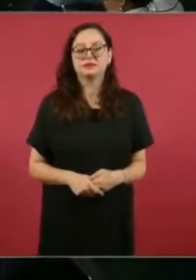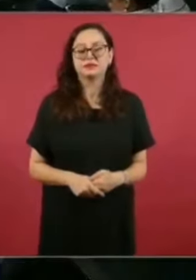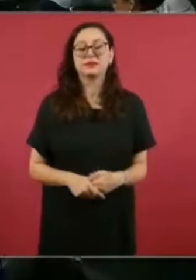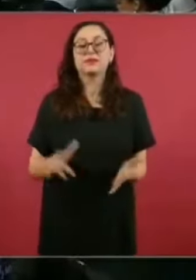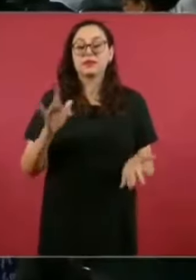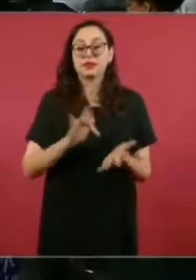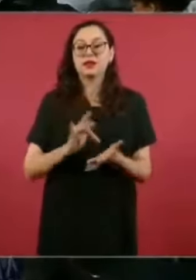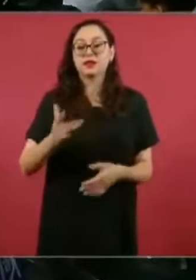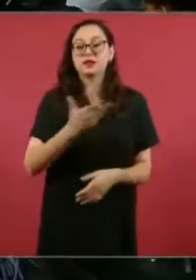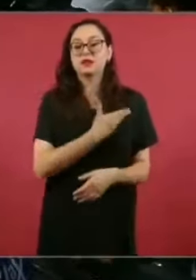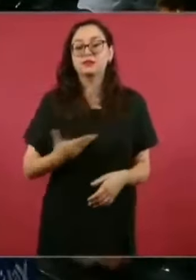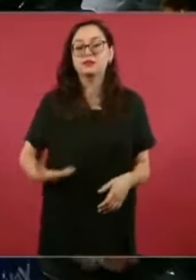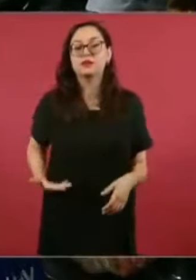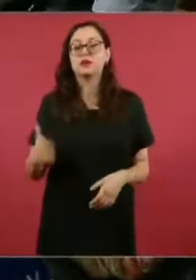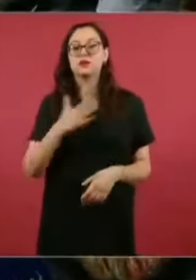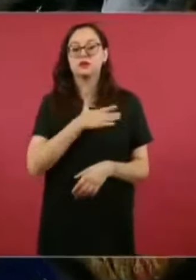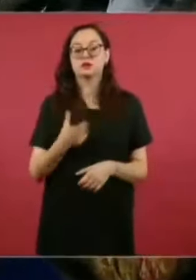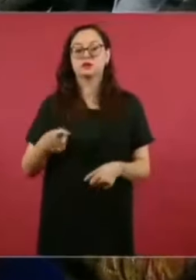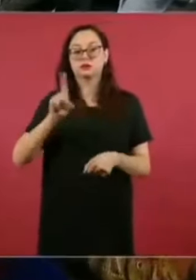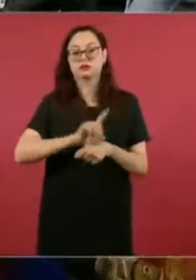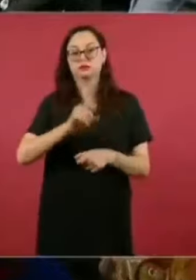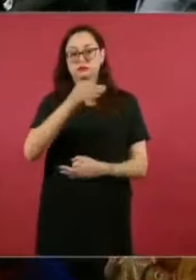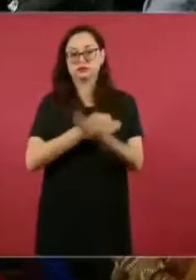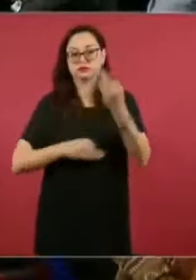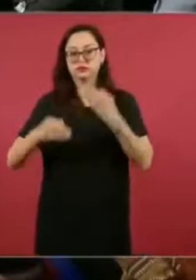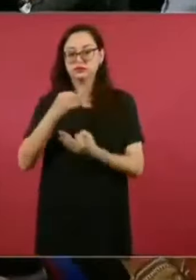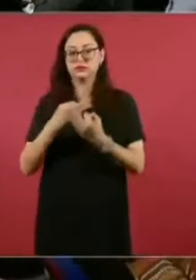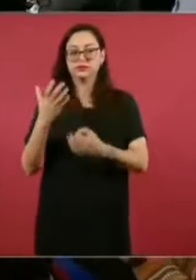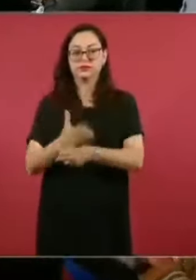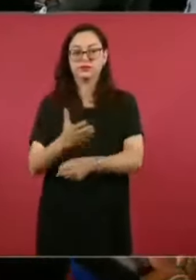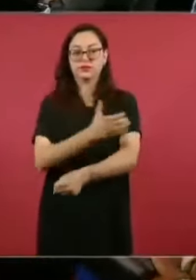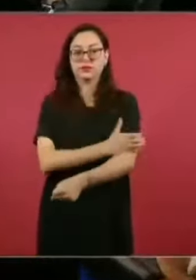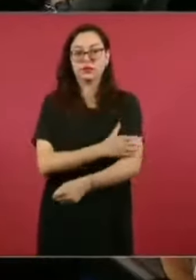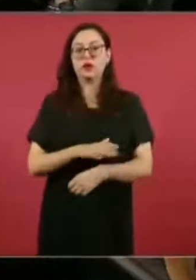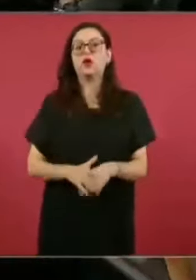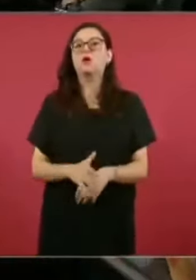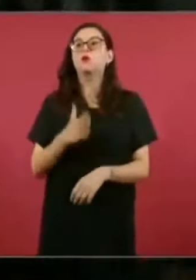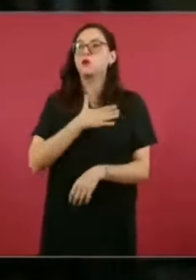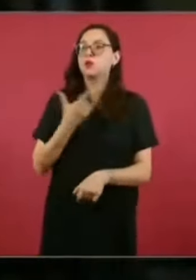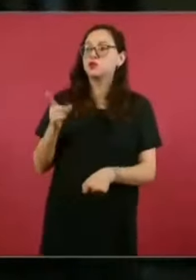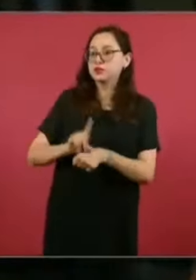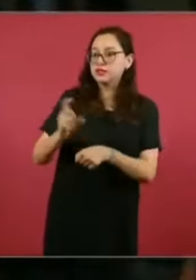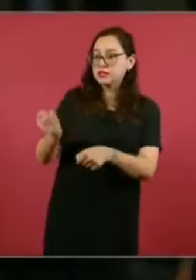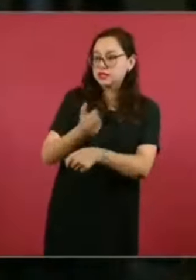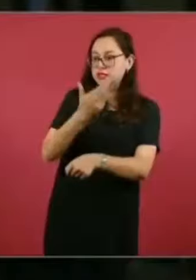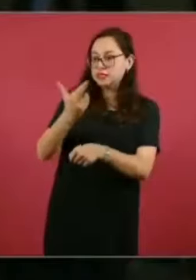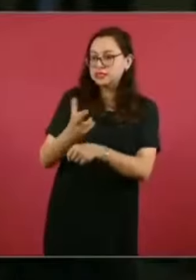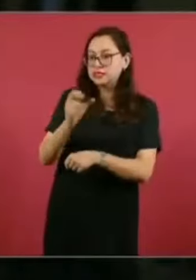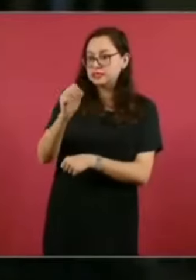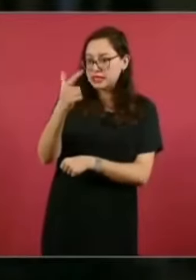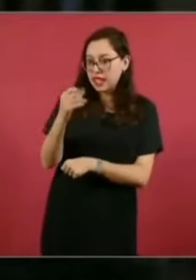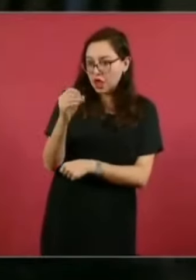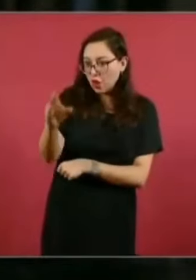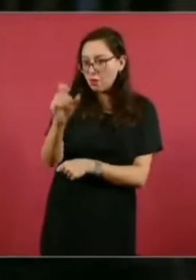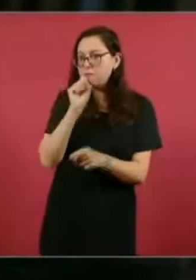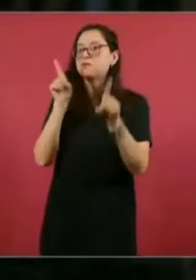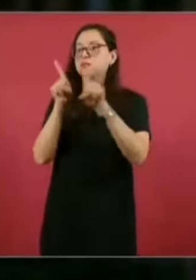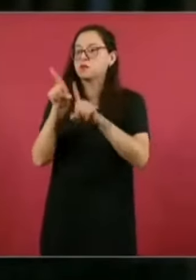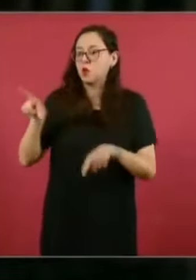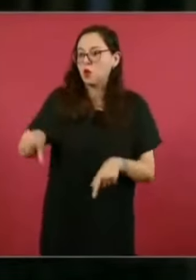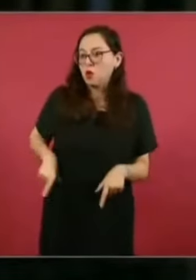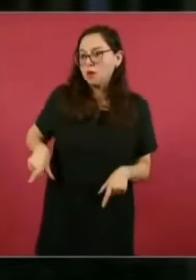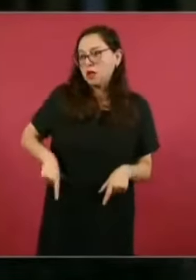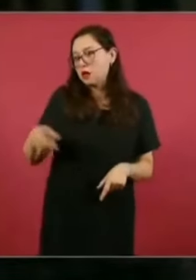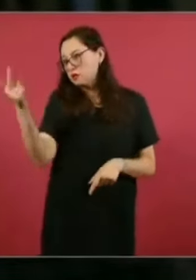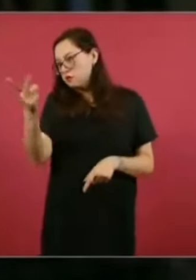Gracias, señor presidente. Muy buenos días. Buenos días a todos, compañeros. Buenos días, secretaria de Gobernación y señores funcionarios que nos acompañan.